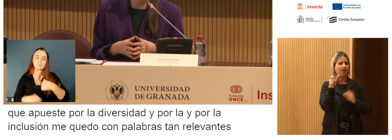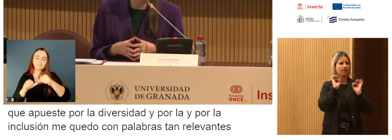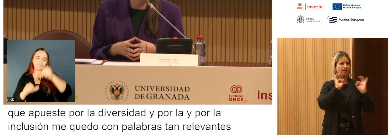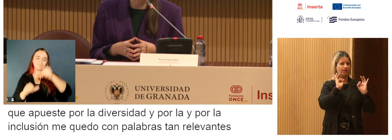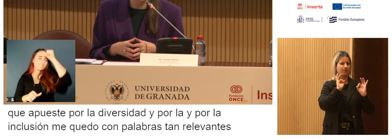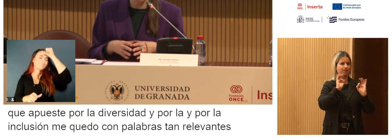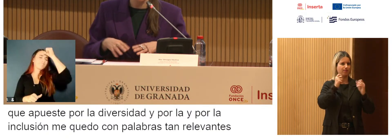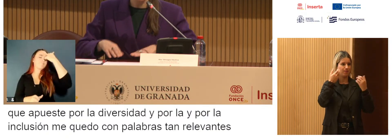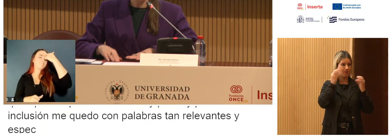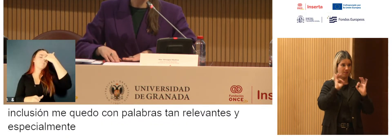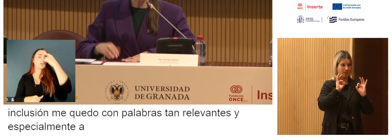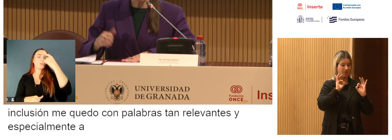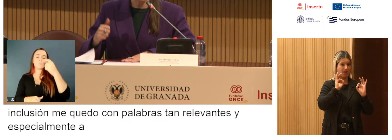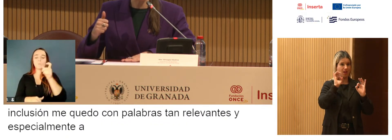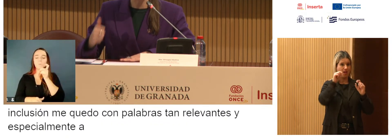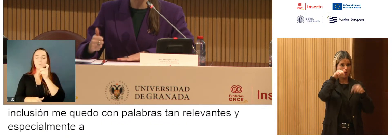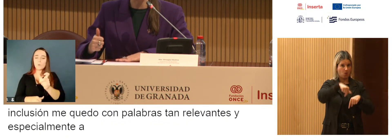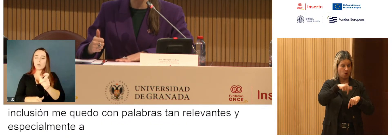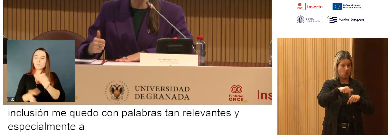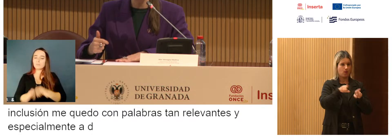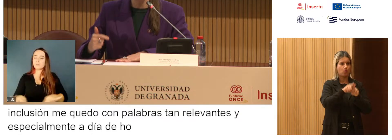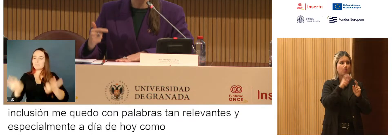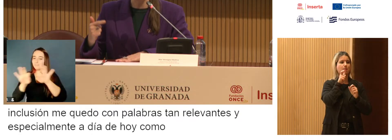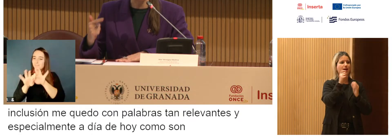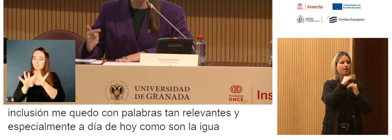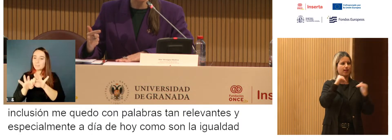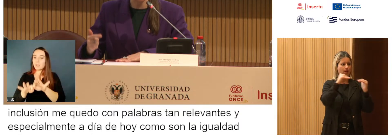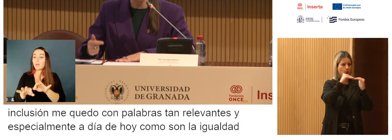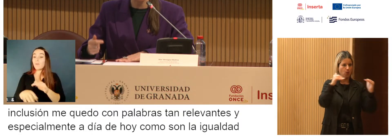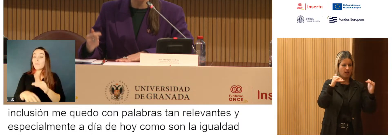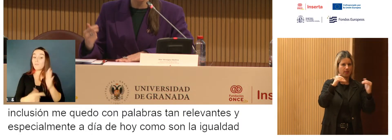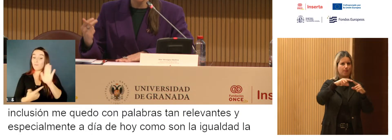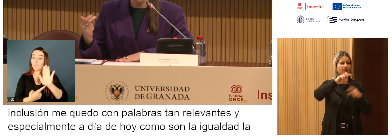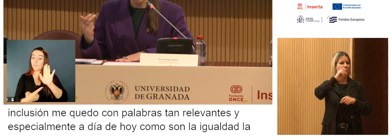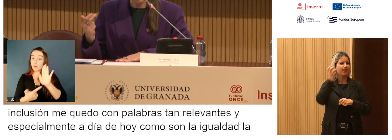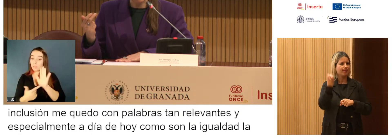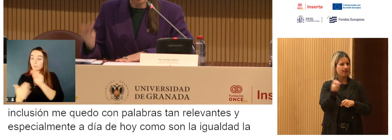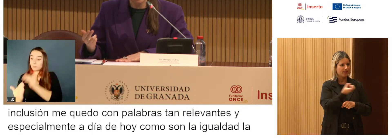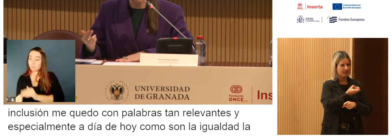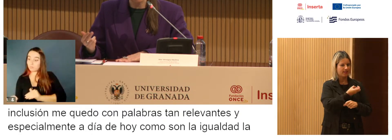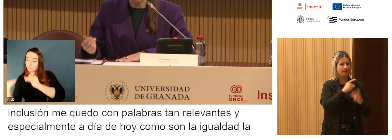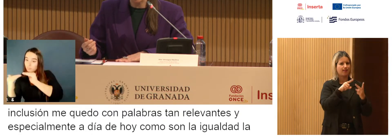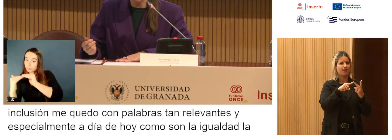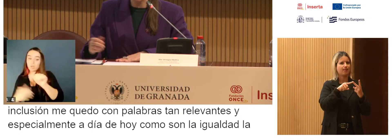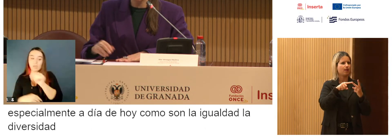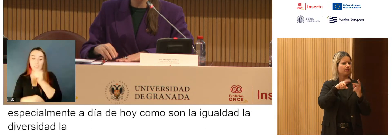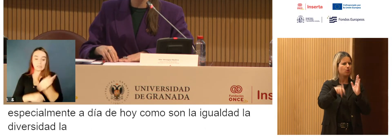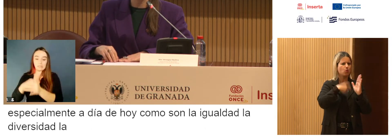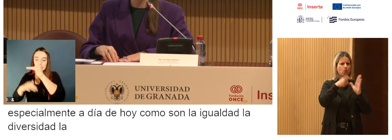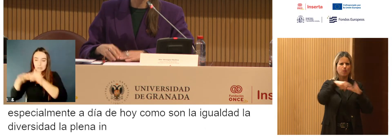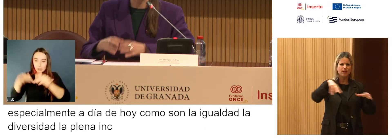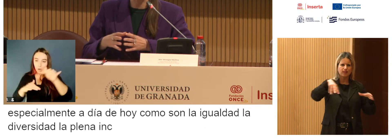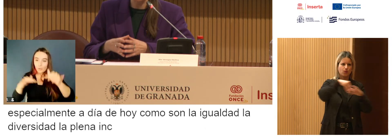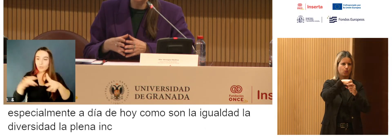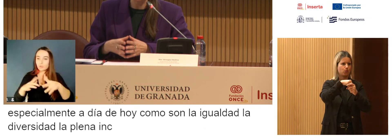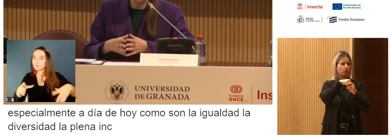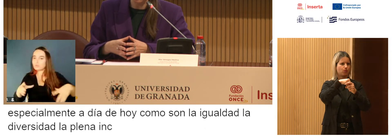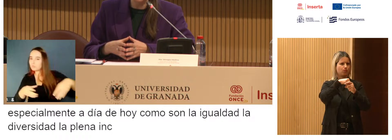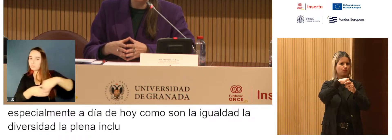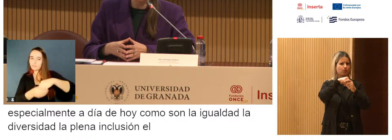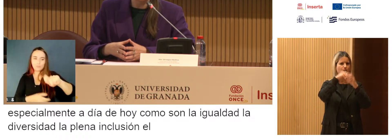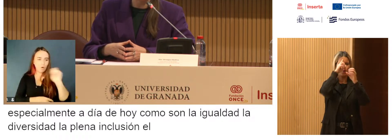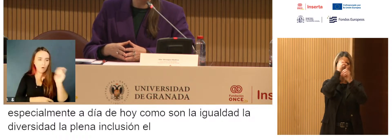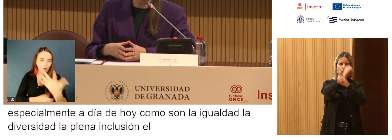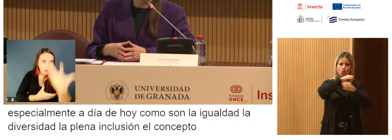especialmente a día de hoy como son la igualdad, la diversidad, la plena inclusión, el concepto